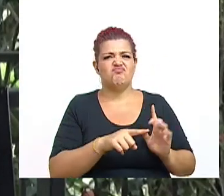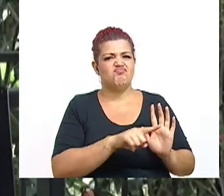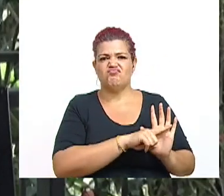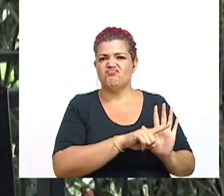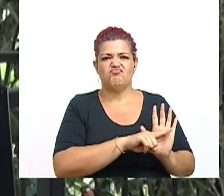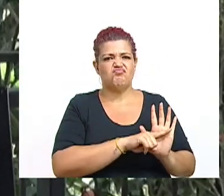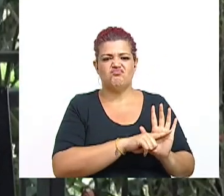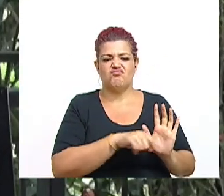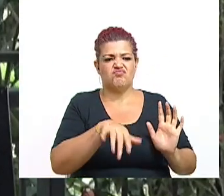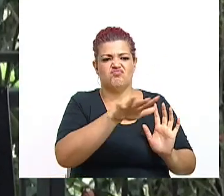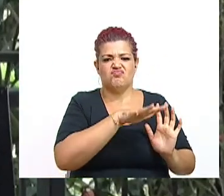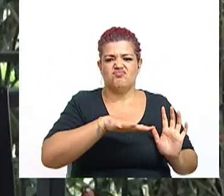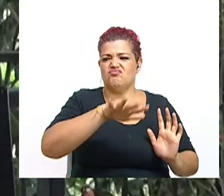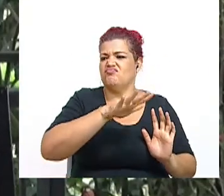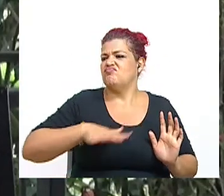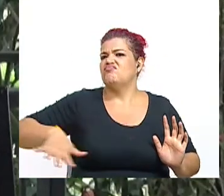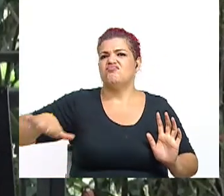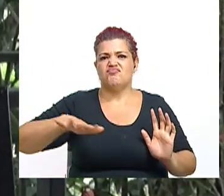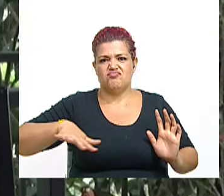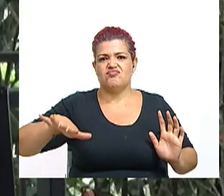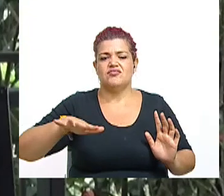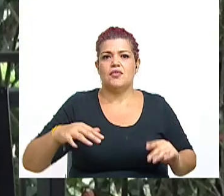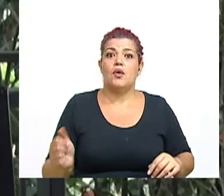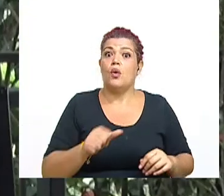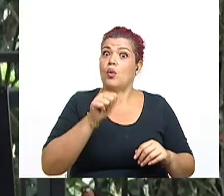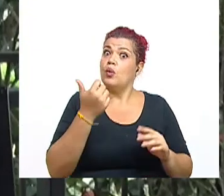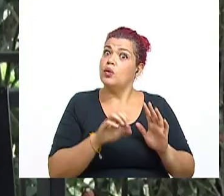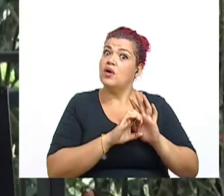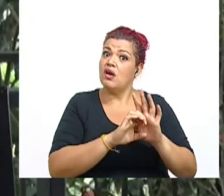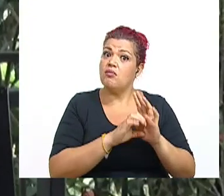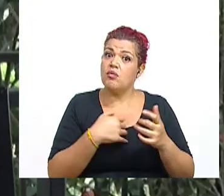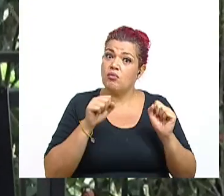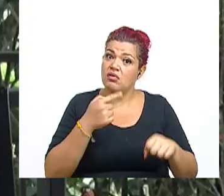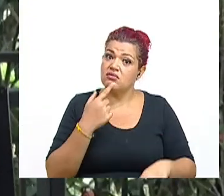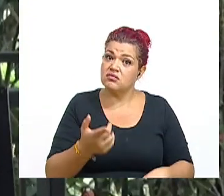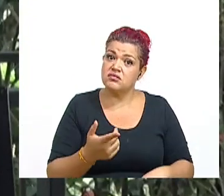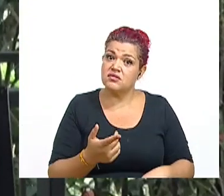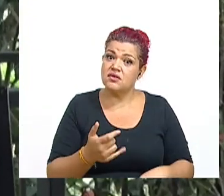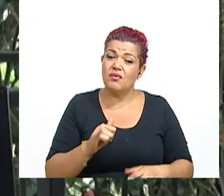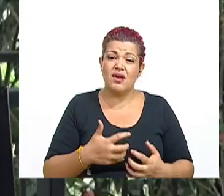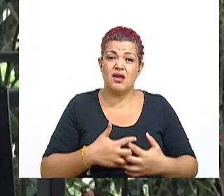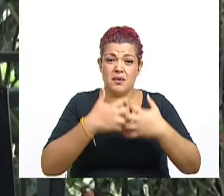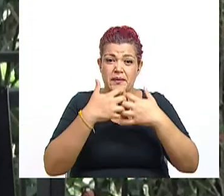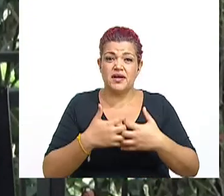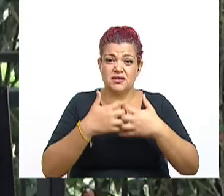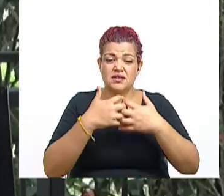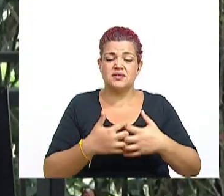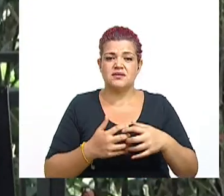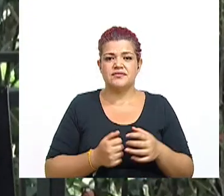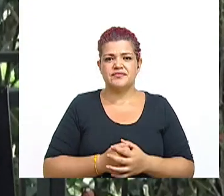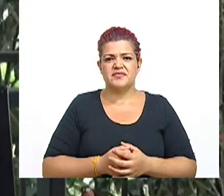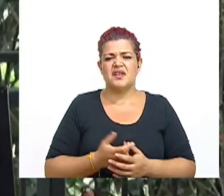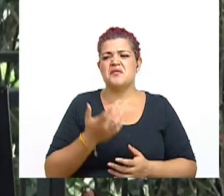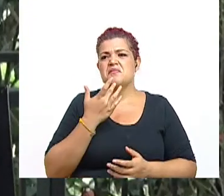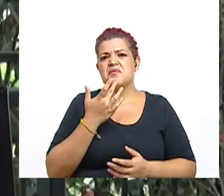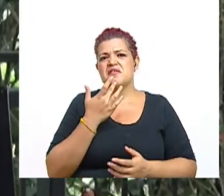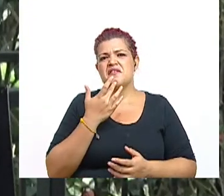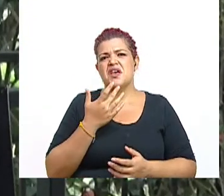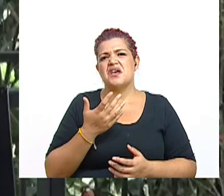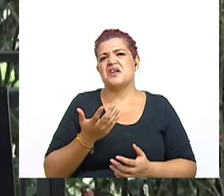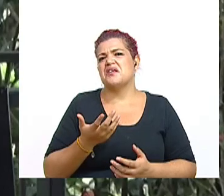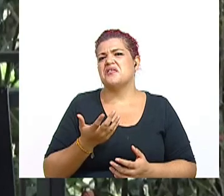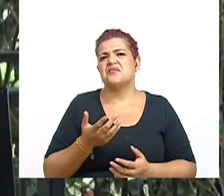ecosistemas. Otro ejemplo que podría decir es con las empresas que prefieren